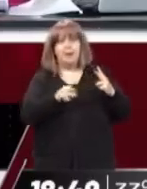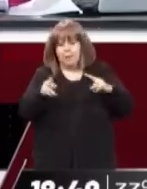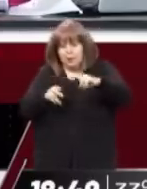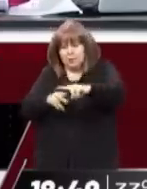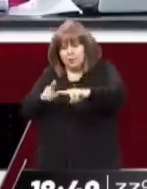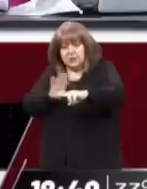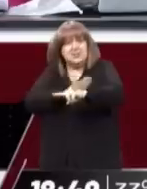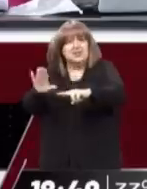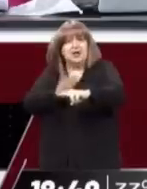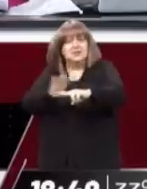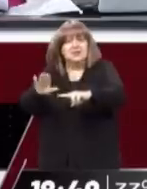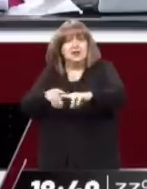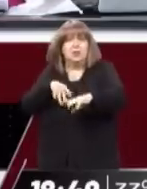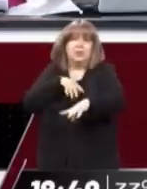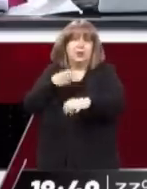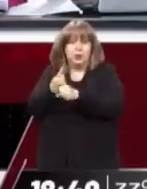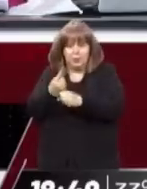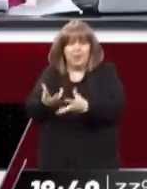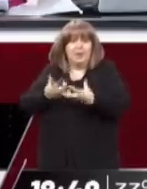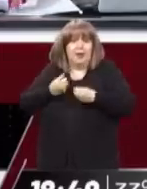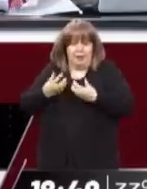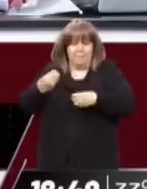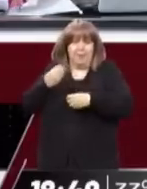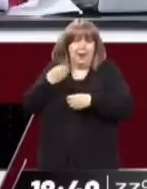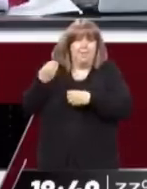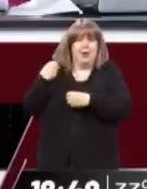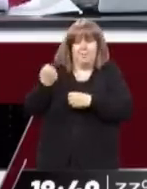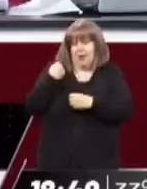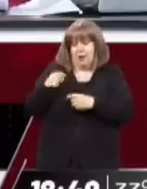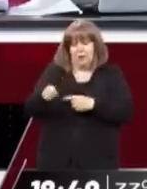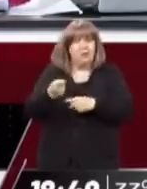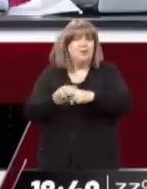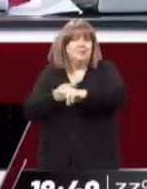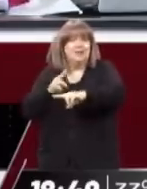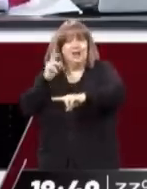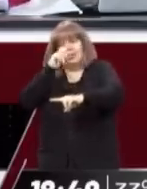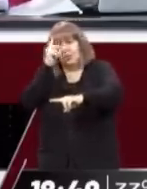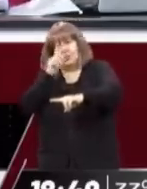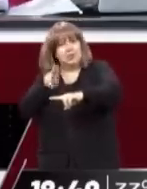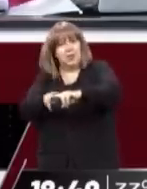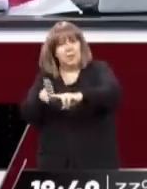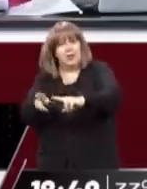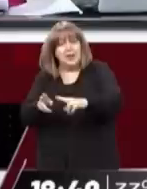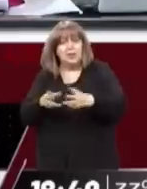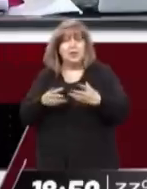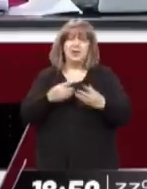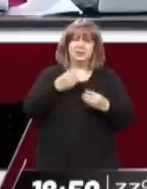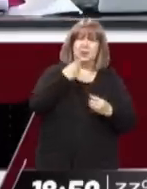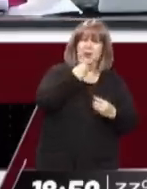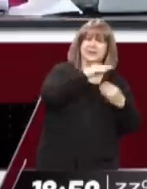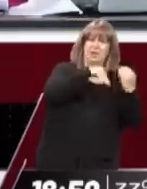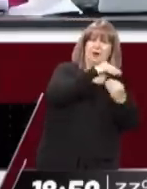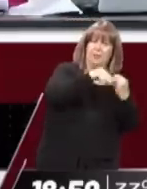se defiende, ya está indefensa, no pare, sigan agrediéndolo. Claro. Digo, esto tiene que ver con el contexto familiar de cada uno, que puede agravar aún más